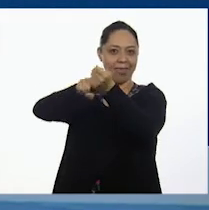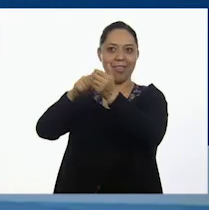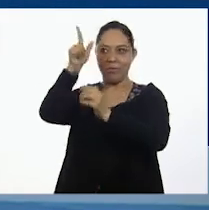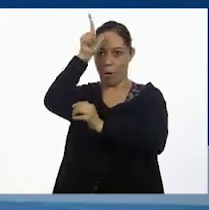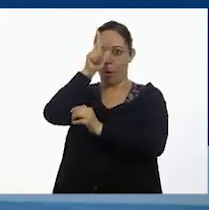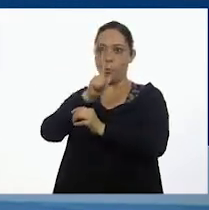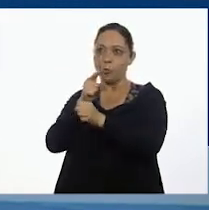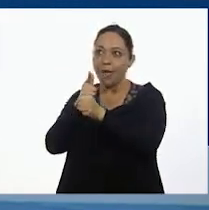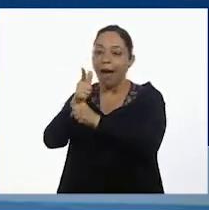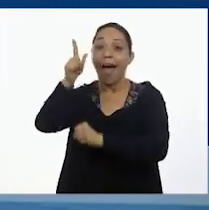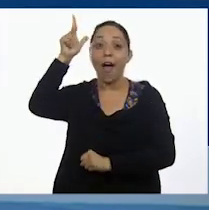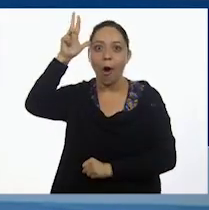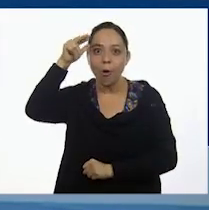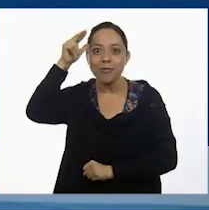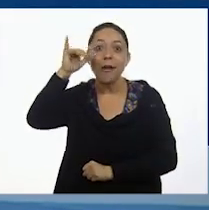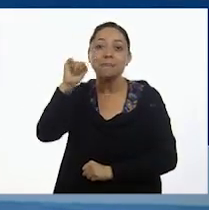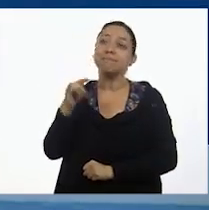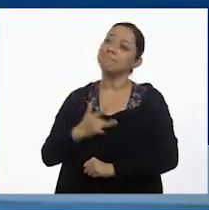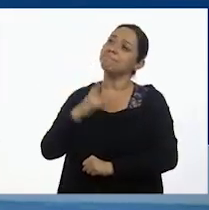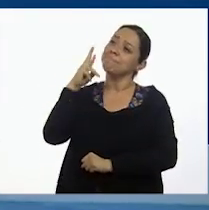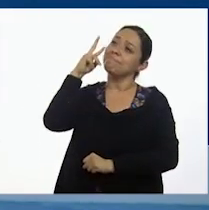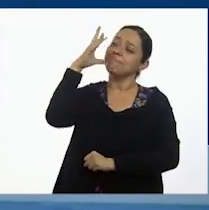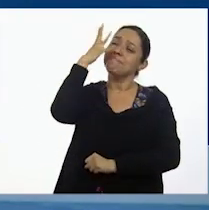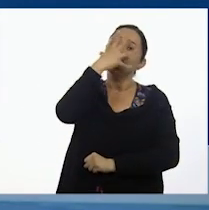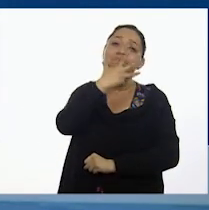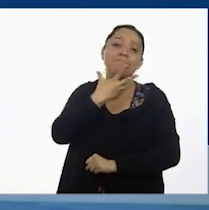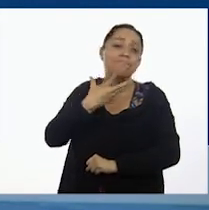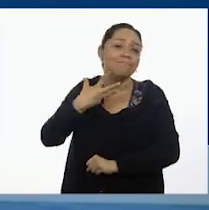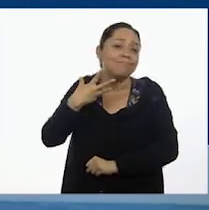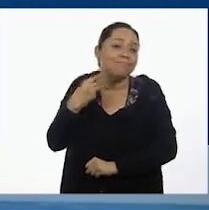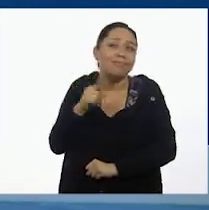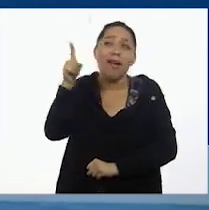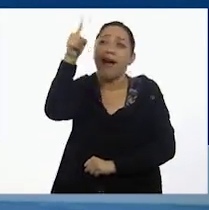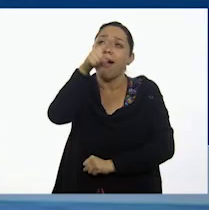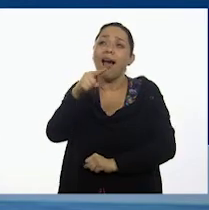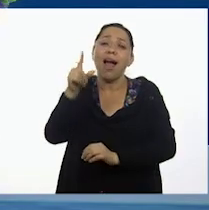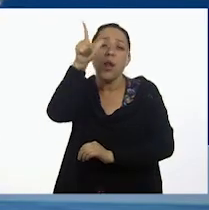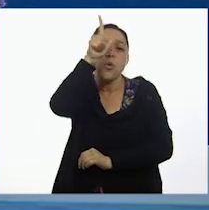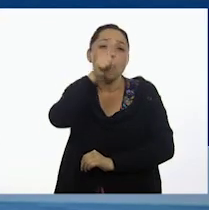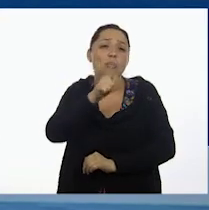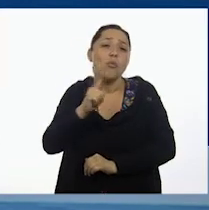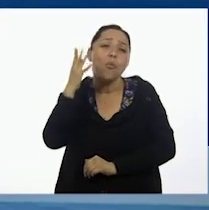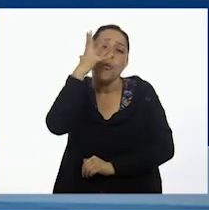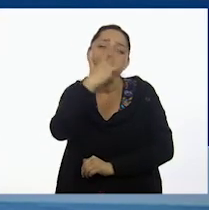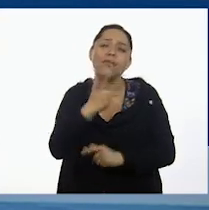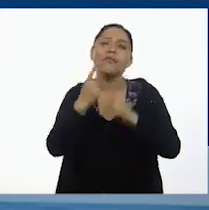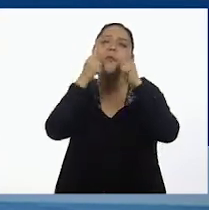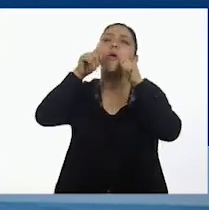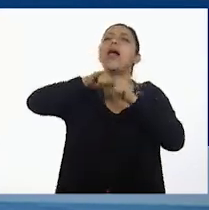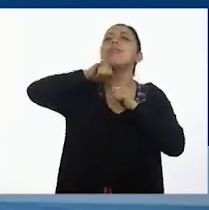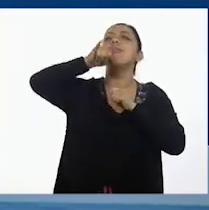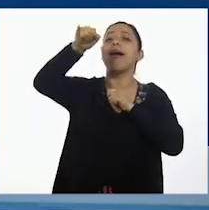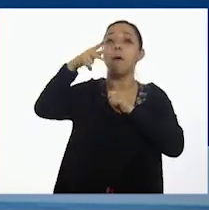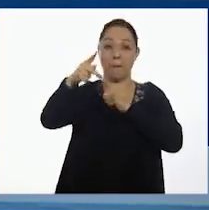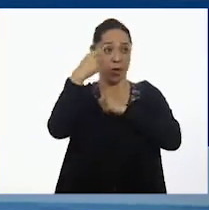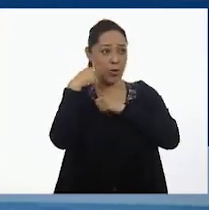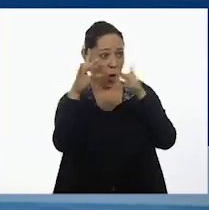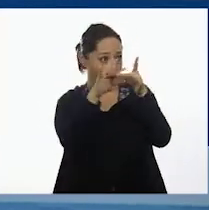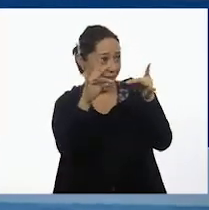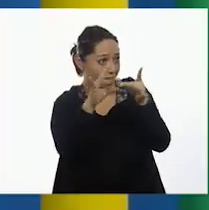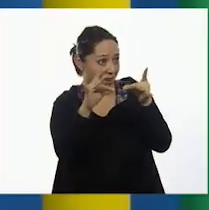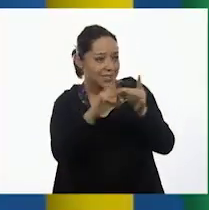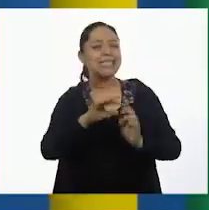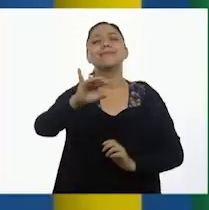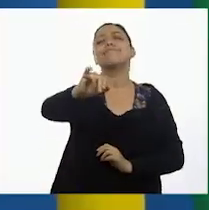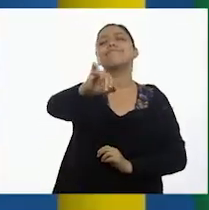conejo. Ay, se siente muy bonito porque la luna es tan bella, aunque esté muy lejos. Pero, ¿quieren que les cuente la leyenda? Ay,